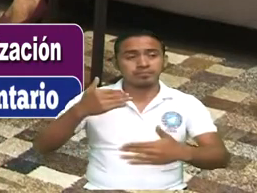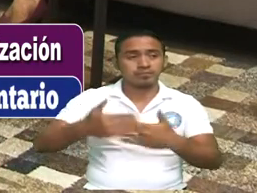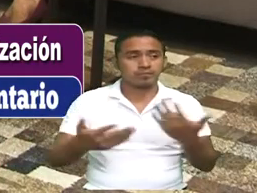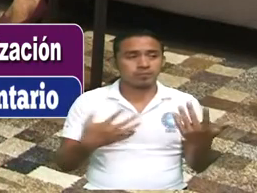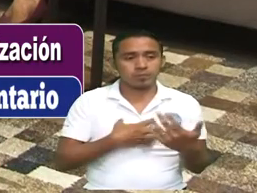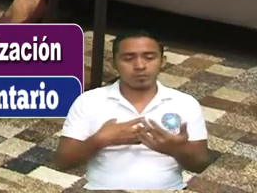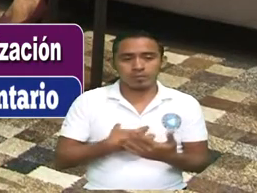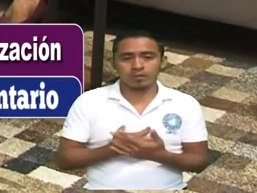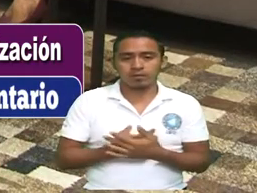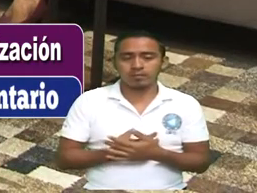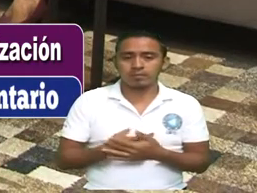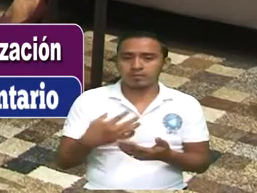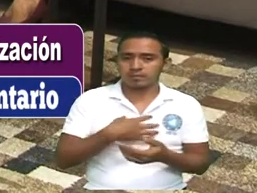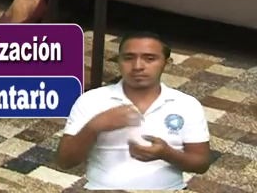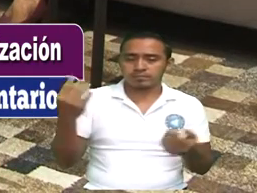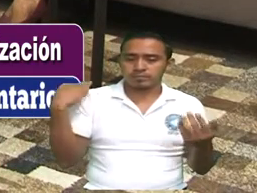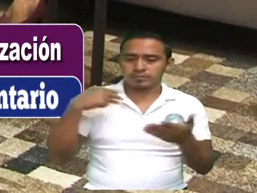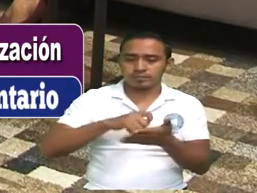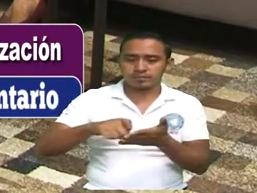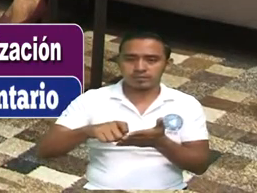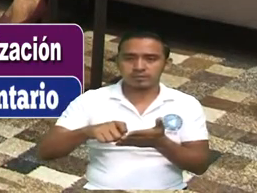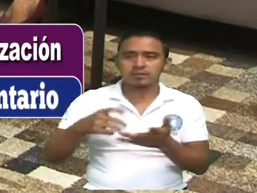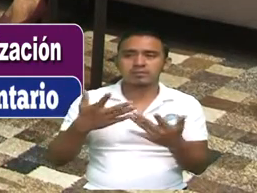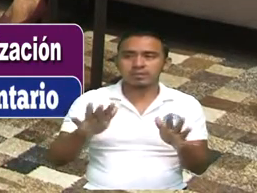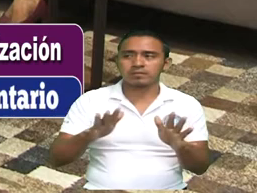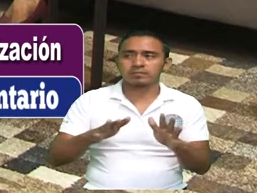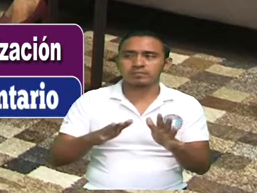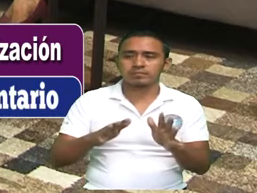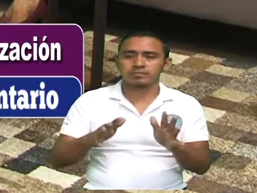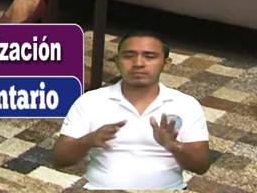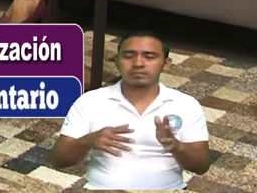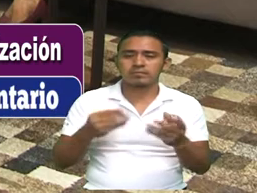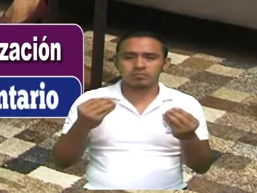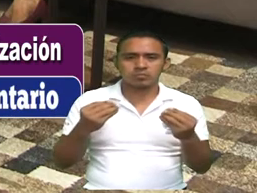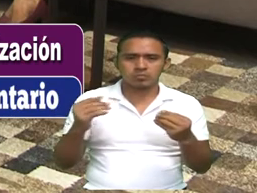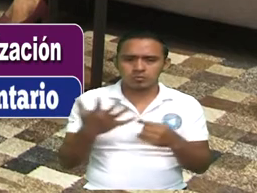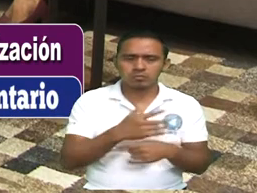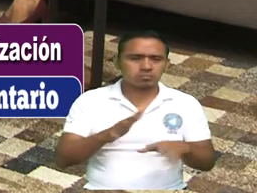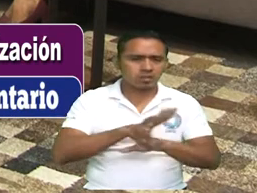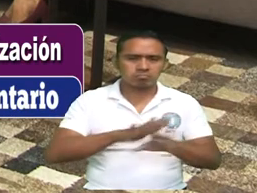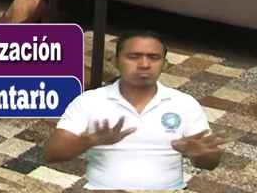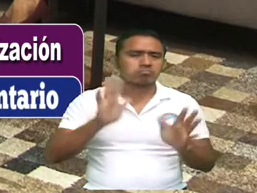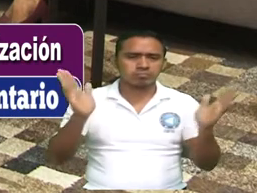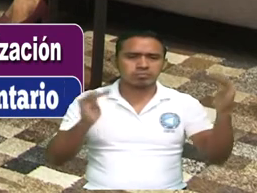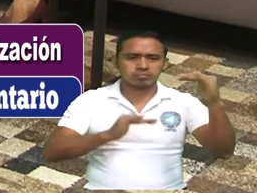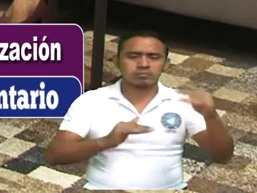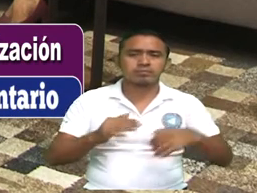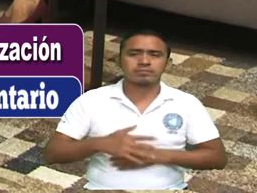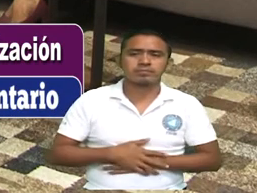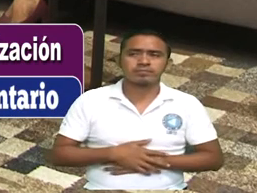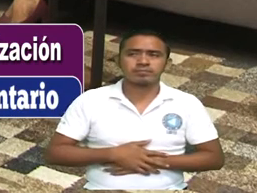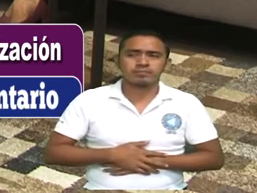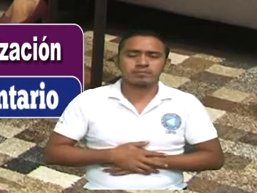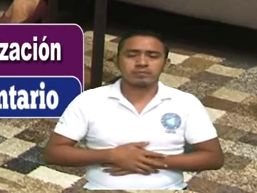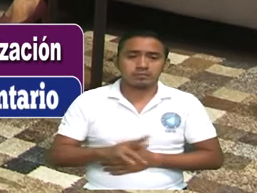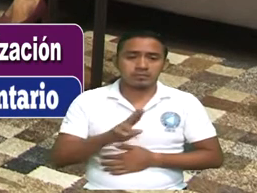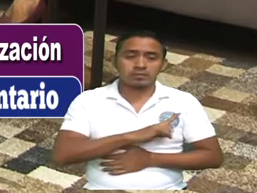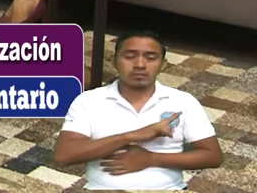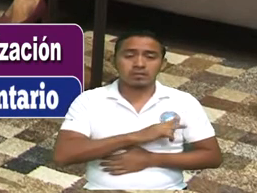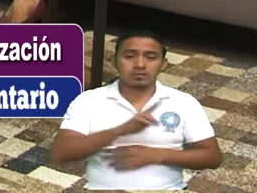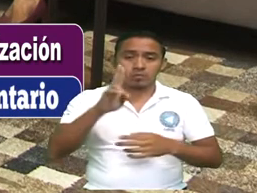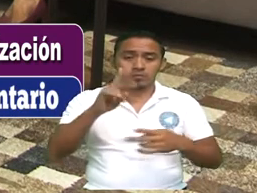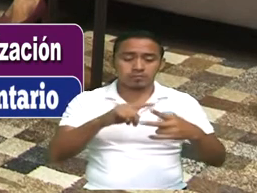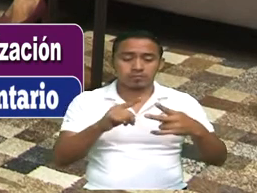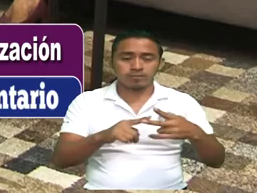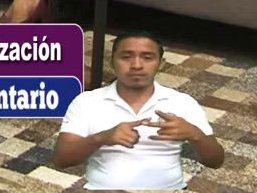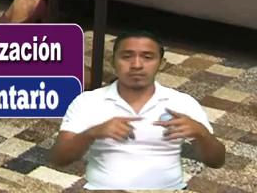la formación del magisterio, pero a los que ya son graduados, en estos momentos, porque la mayoría está graduado, hay dos momentos de capacitación, uno que se